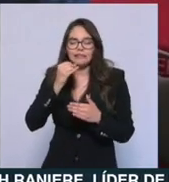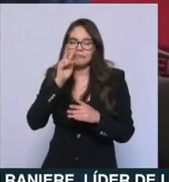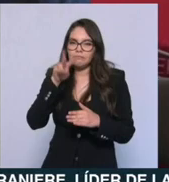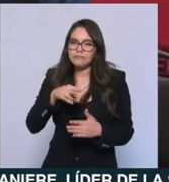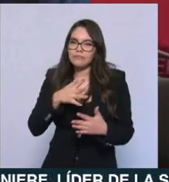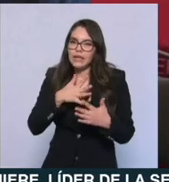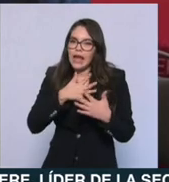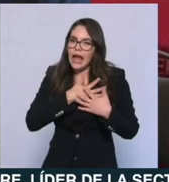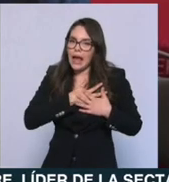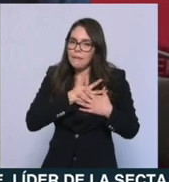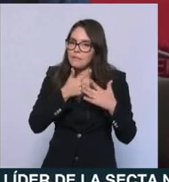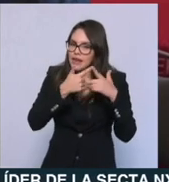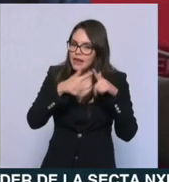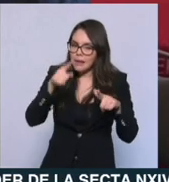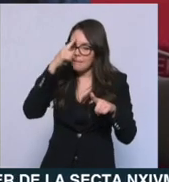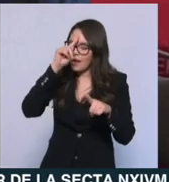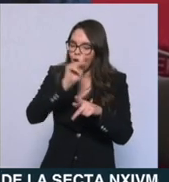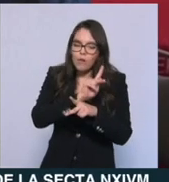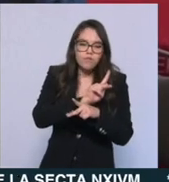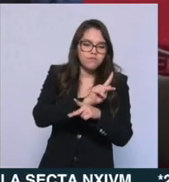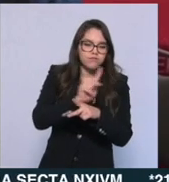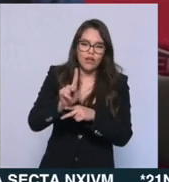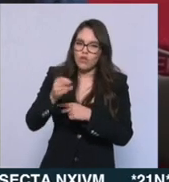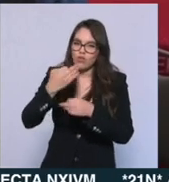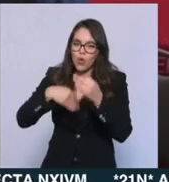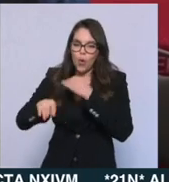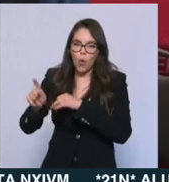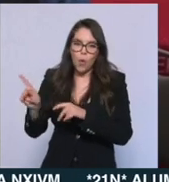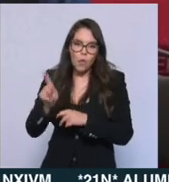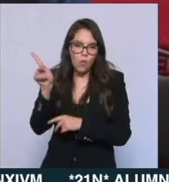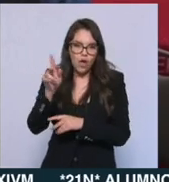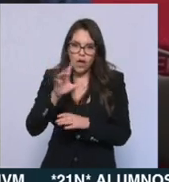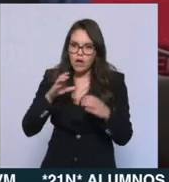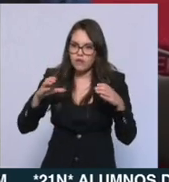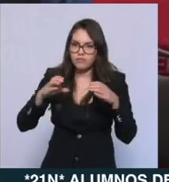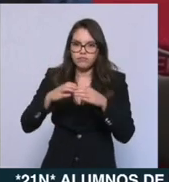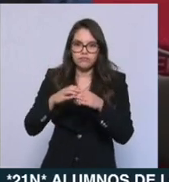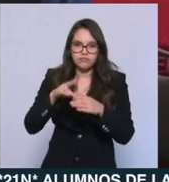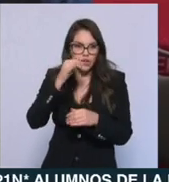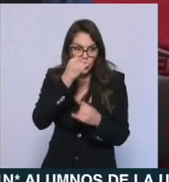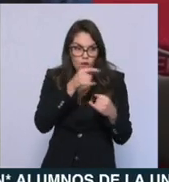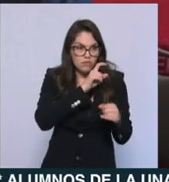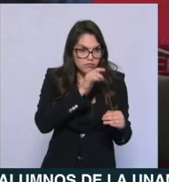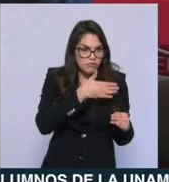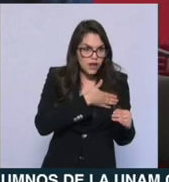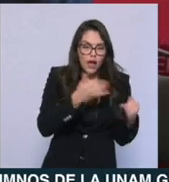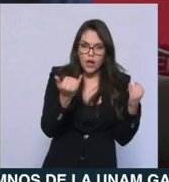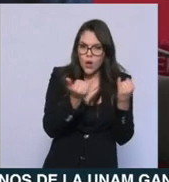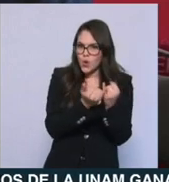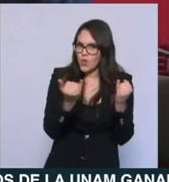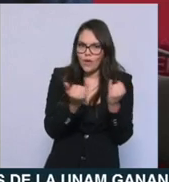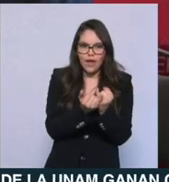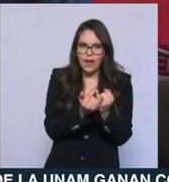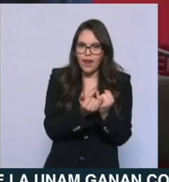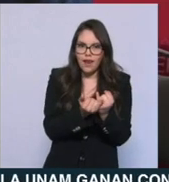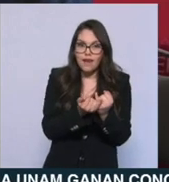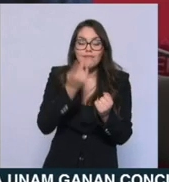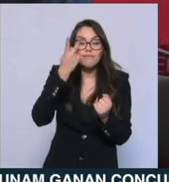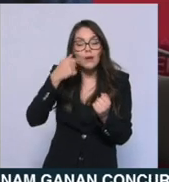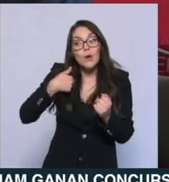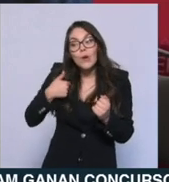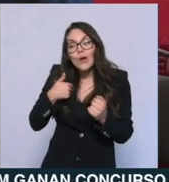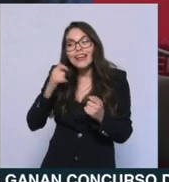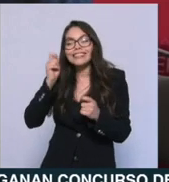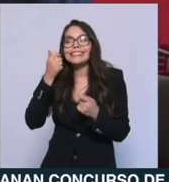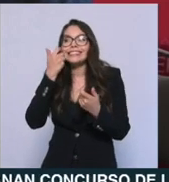la libertad para todos los pueblos del mundo, incluido el pueblo español. Clarísimo, ¿no? Y nosotros lo que nos